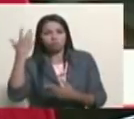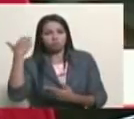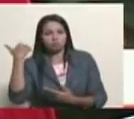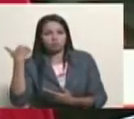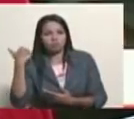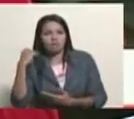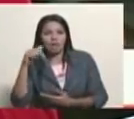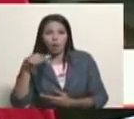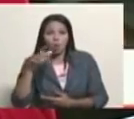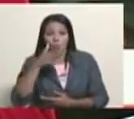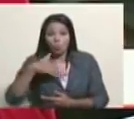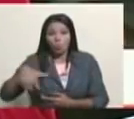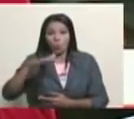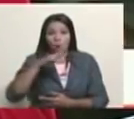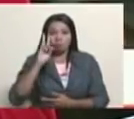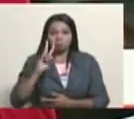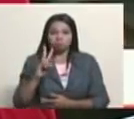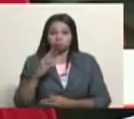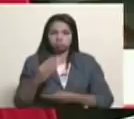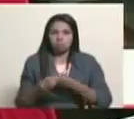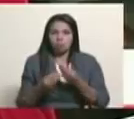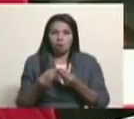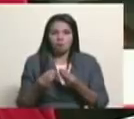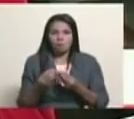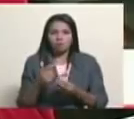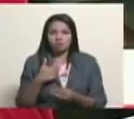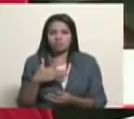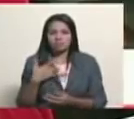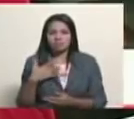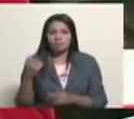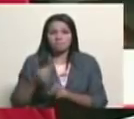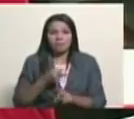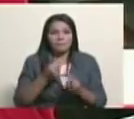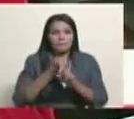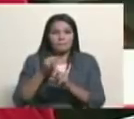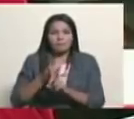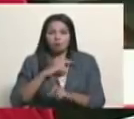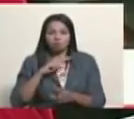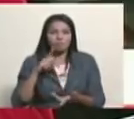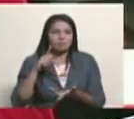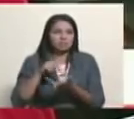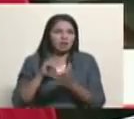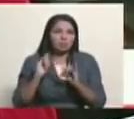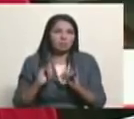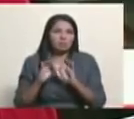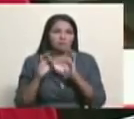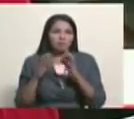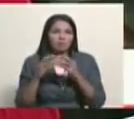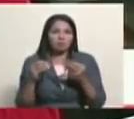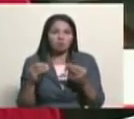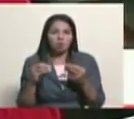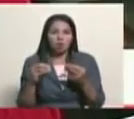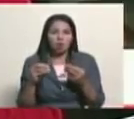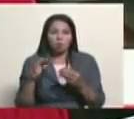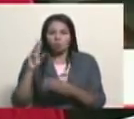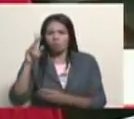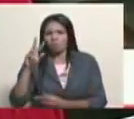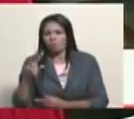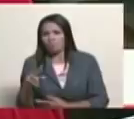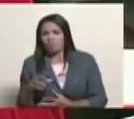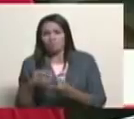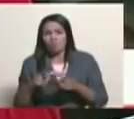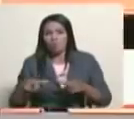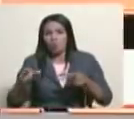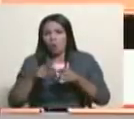nuestro pueblo con estas condiciones está dispuesto a dar la batalla. Lo hemos presenciado, presidente, en innumerables sitios